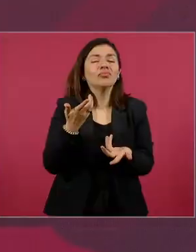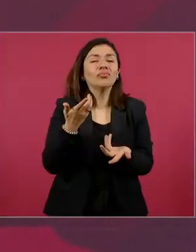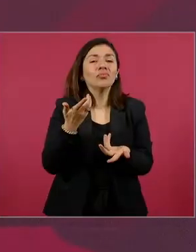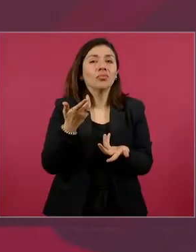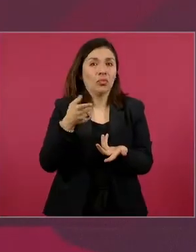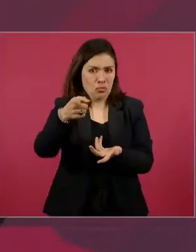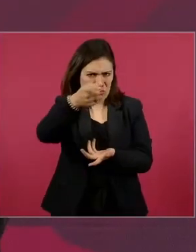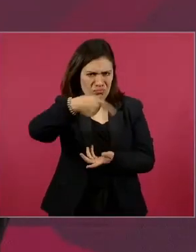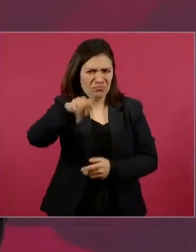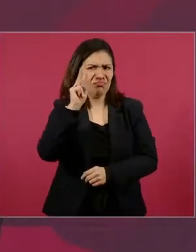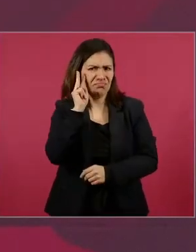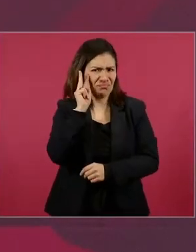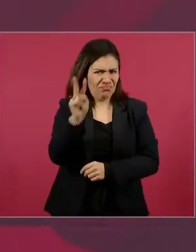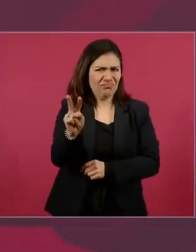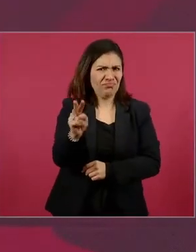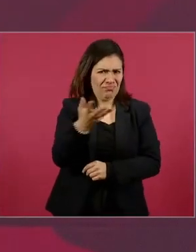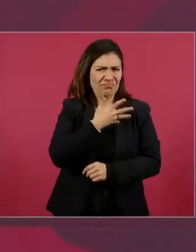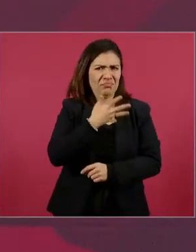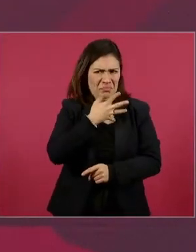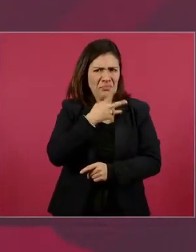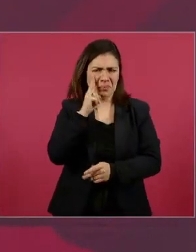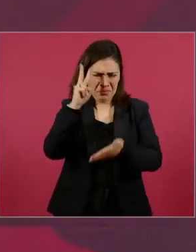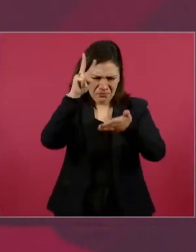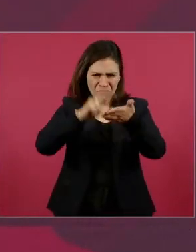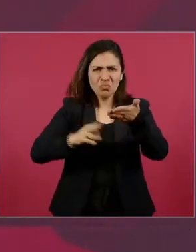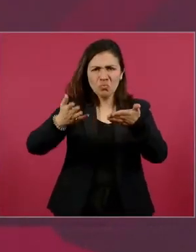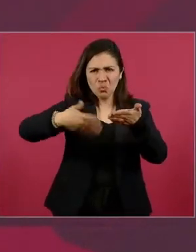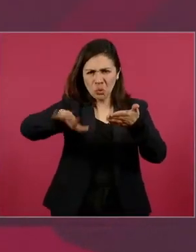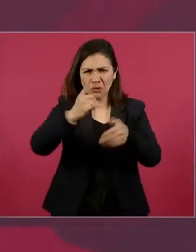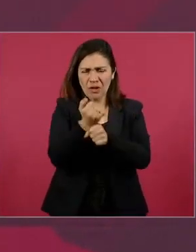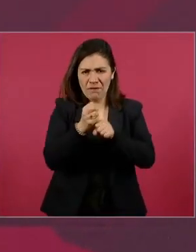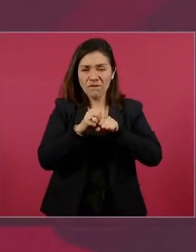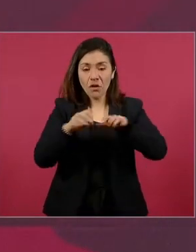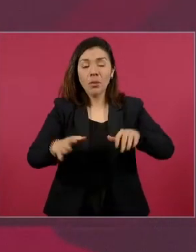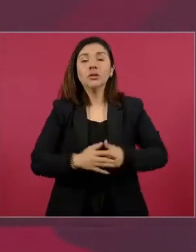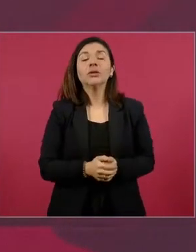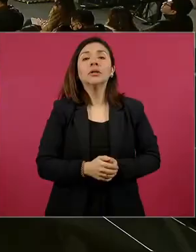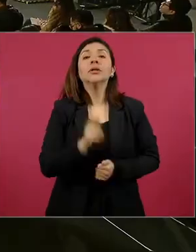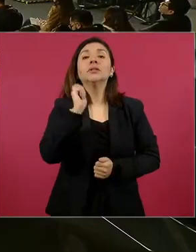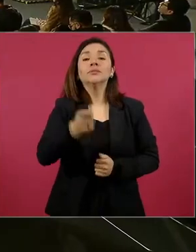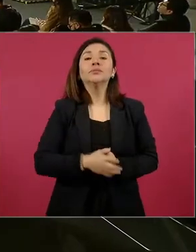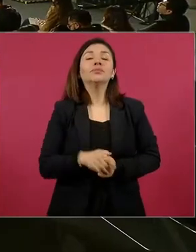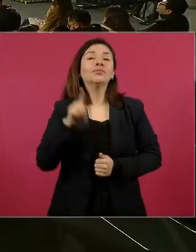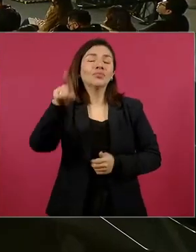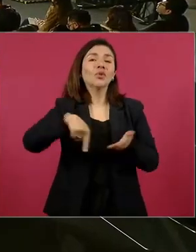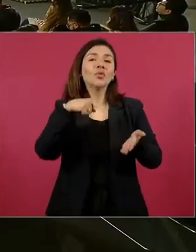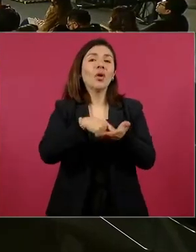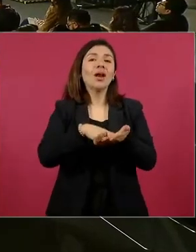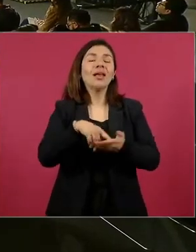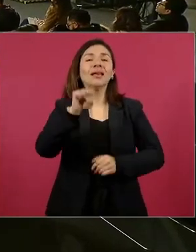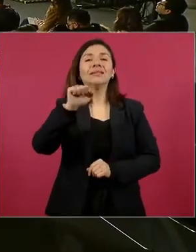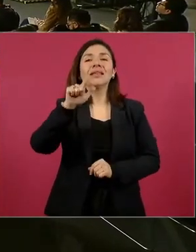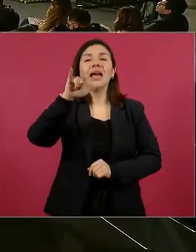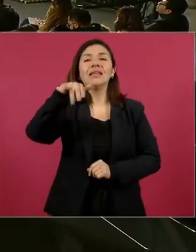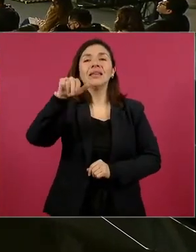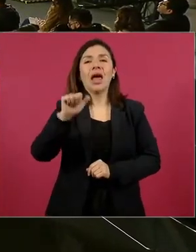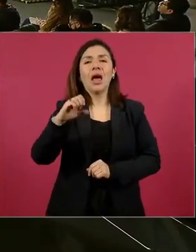y lo pueden ustedes constatar, fue la refinería de Salina Cruz